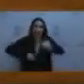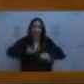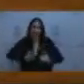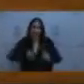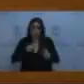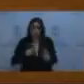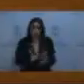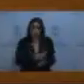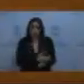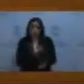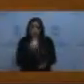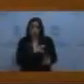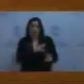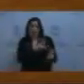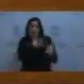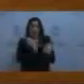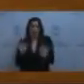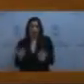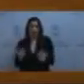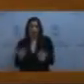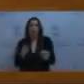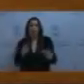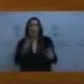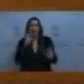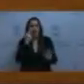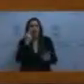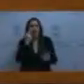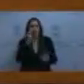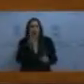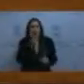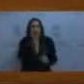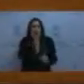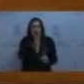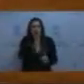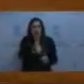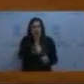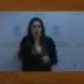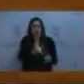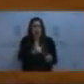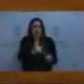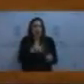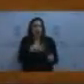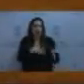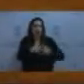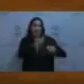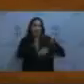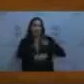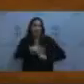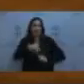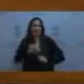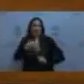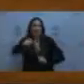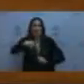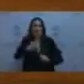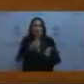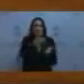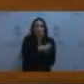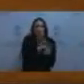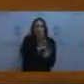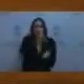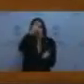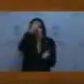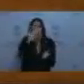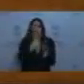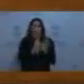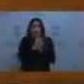de la elección. A ver, hay parroquias que puede fallecer un presidente o que se puede poner enfermo. Si los vecinos han